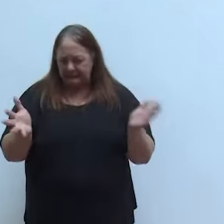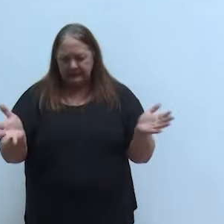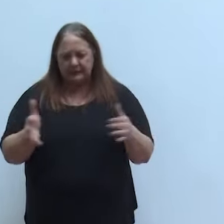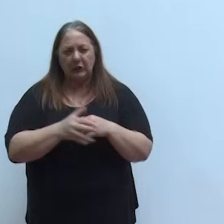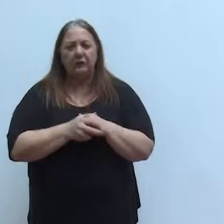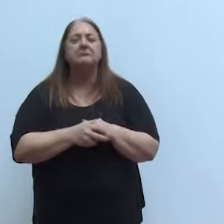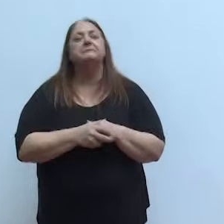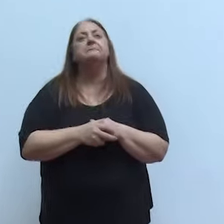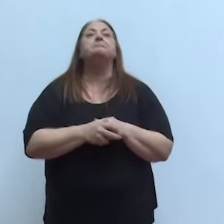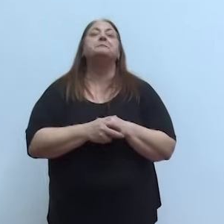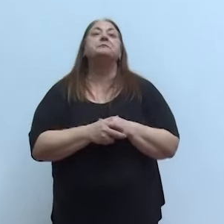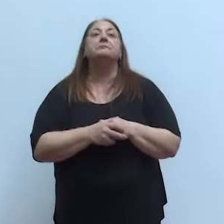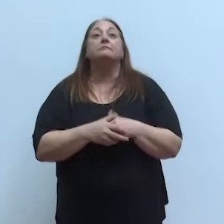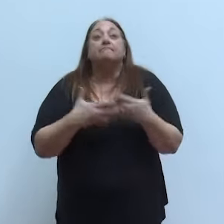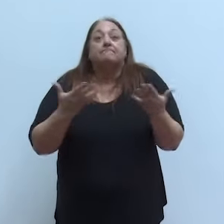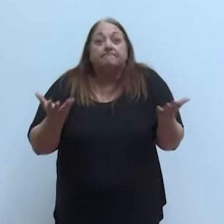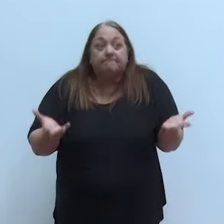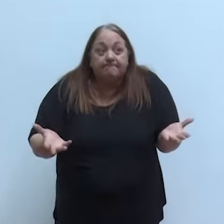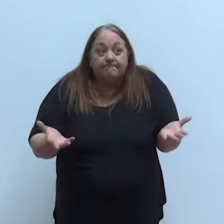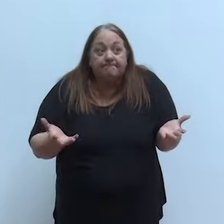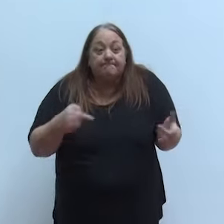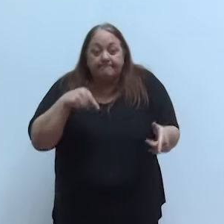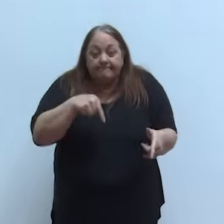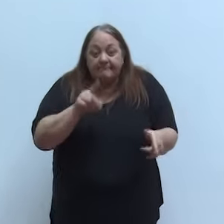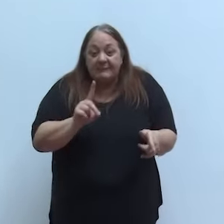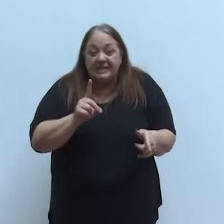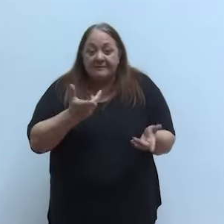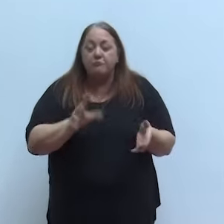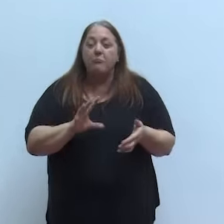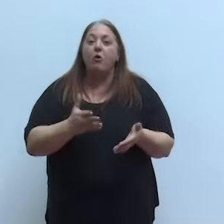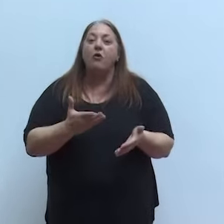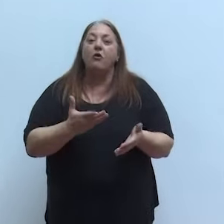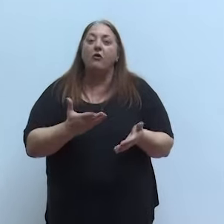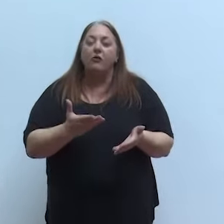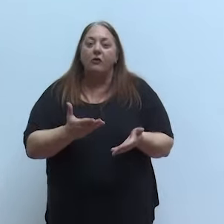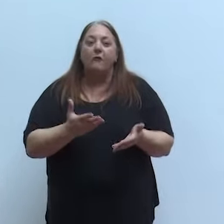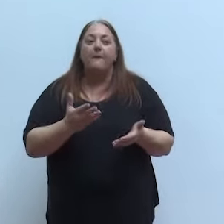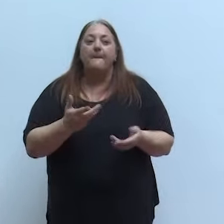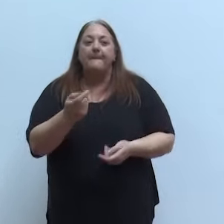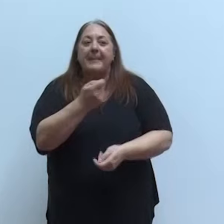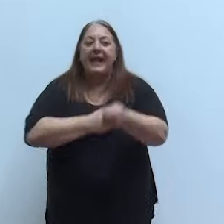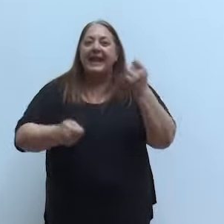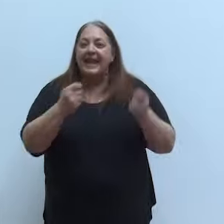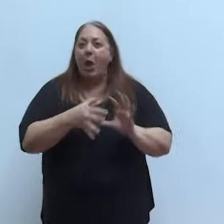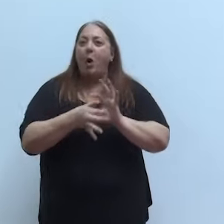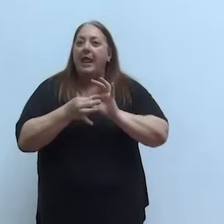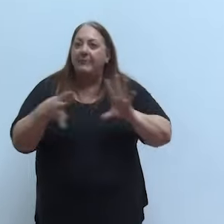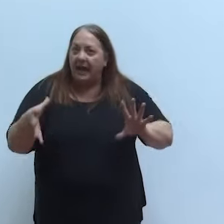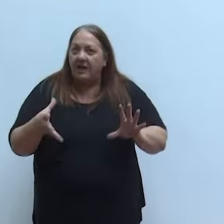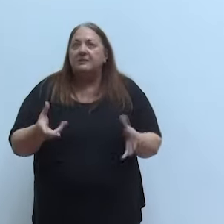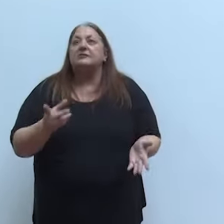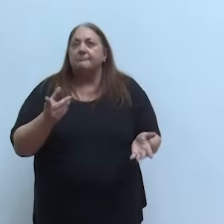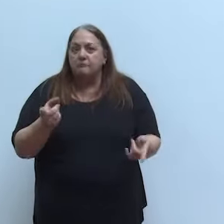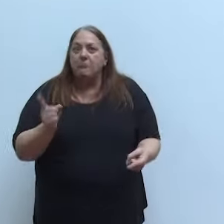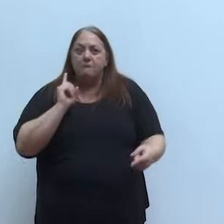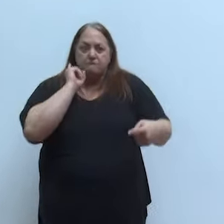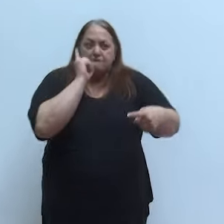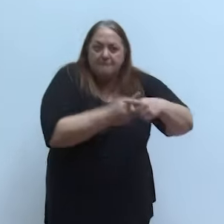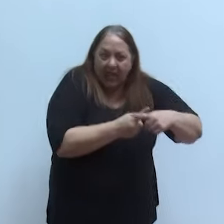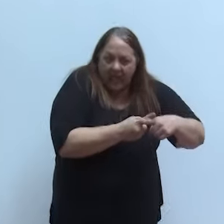entonces este neoliberalismo recargado empieza a construir consensos es cierto cuenta además con los medios de